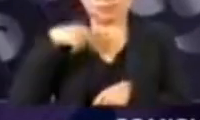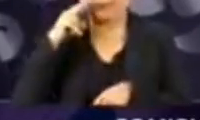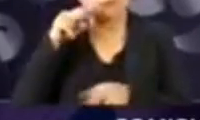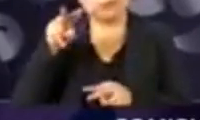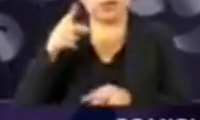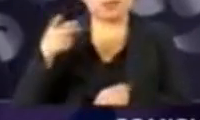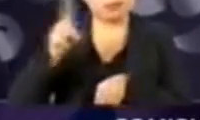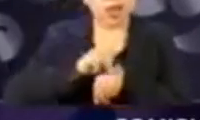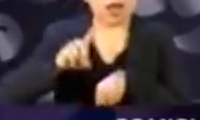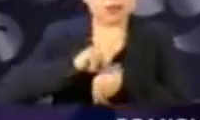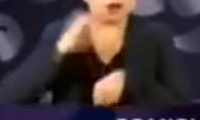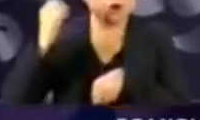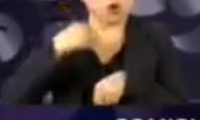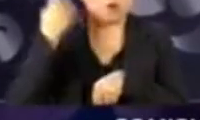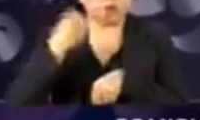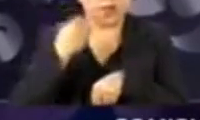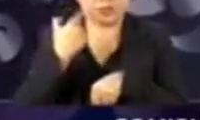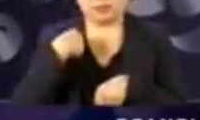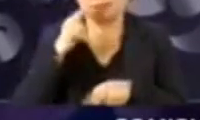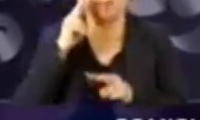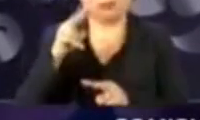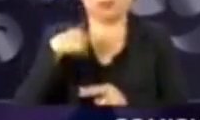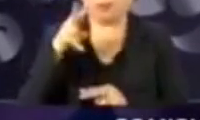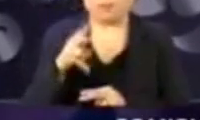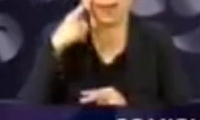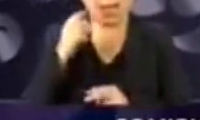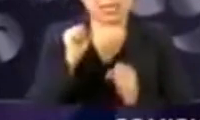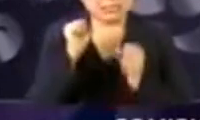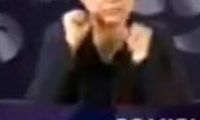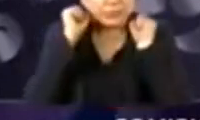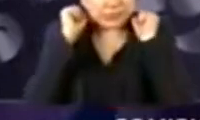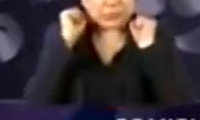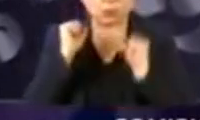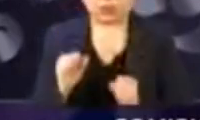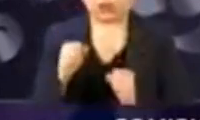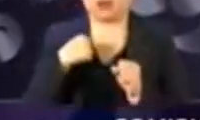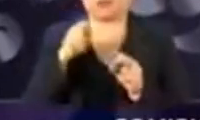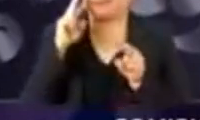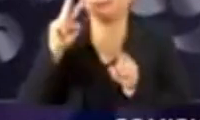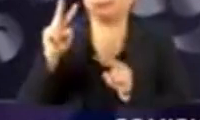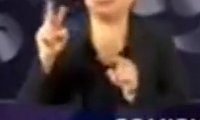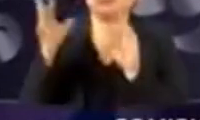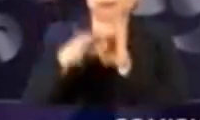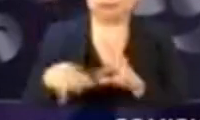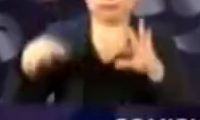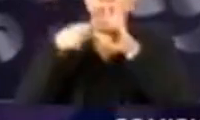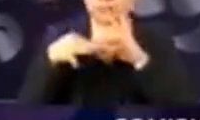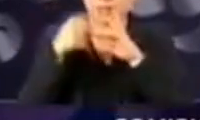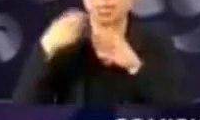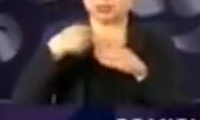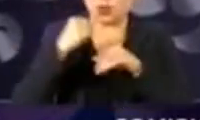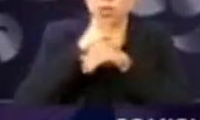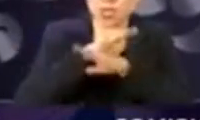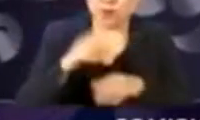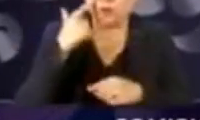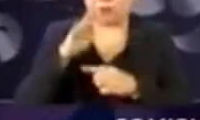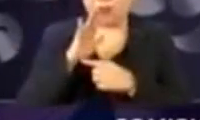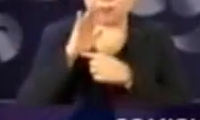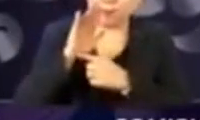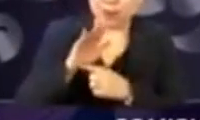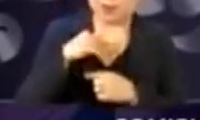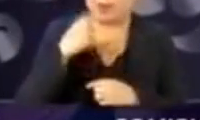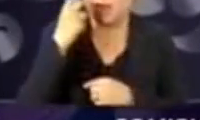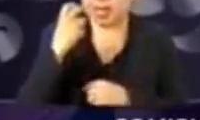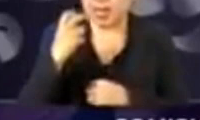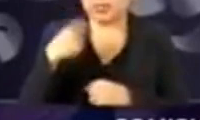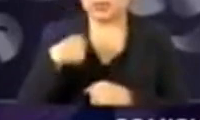completamente segura que lo que con anterioridad se dijo es totalmente falso, y